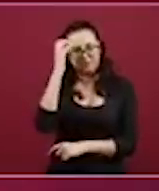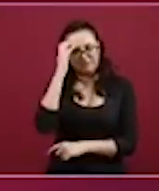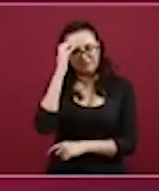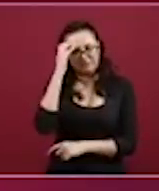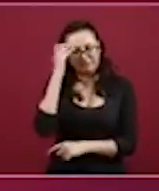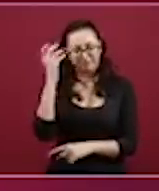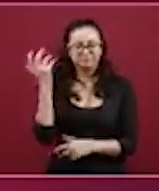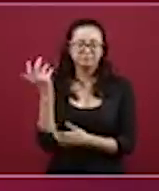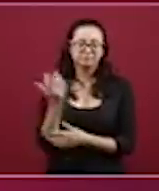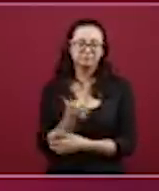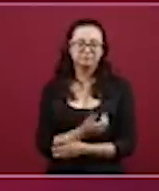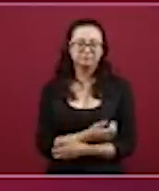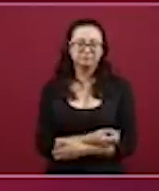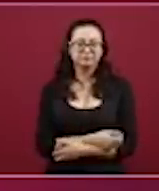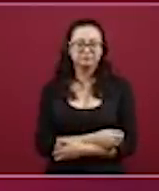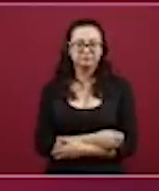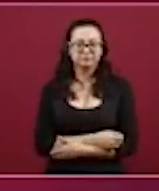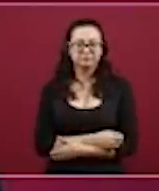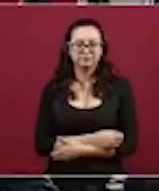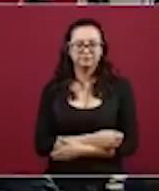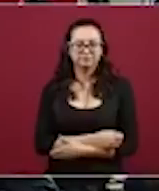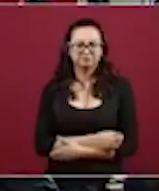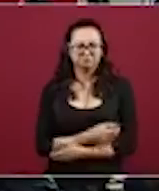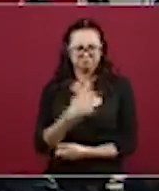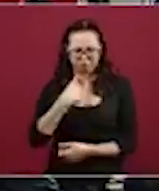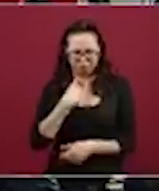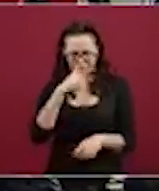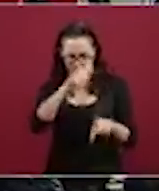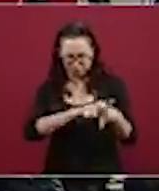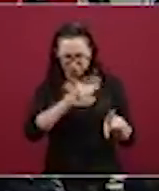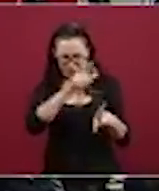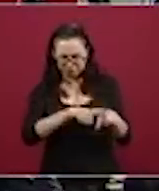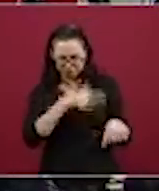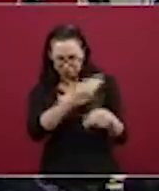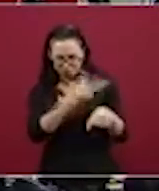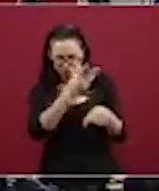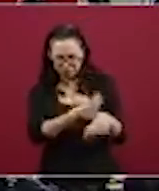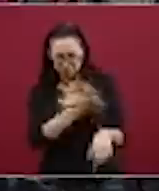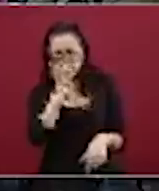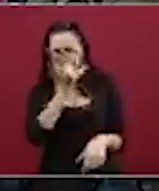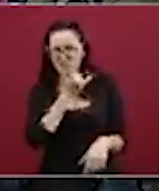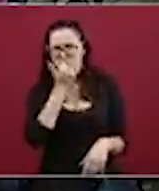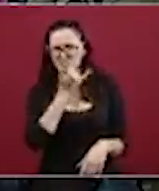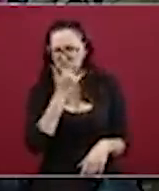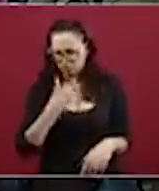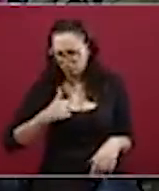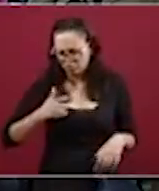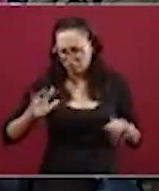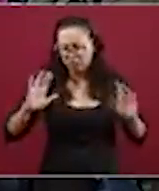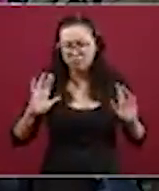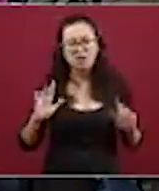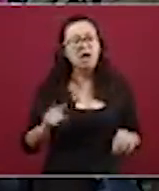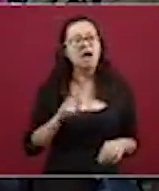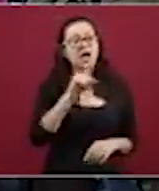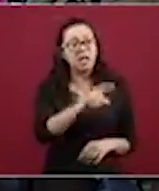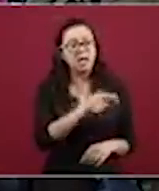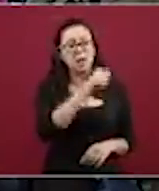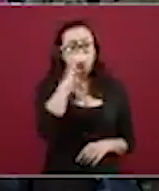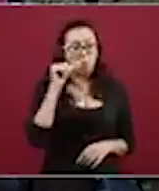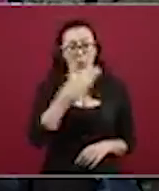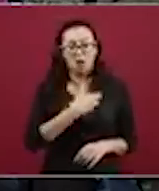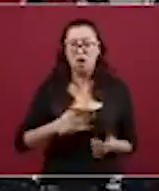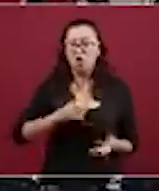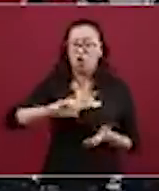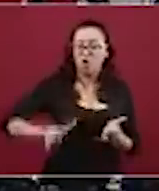su trabajo, ¿no? ¿Yo por qué? ¿Y haberse reelecto fue algún error, no? Es que no voy a hablar de